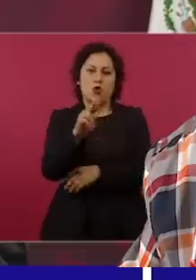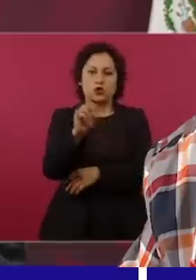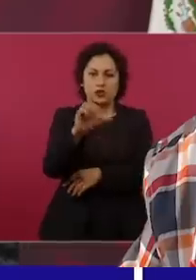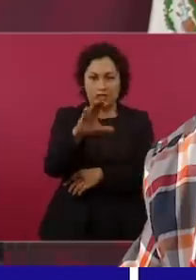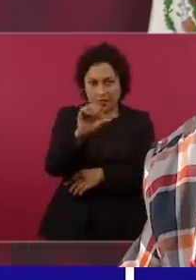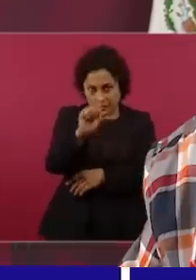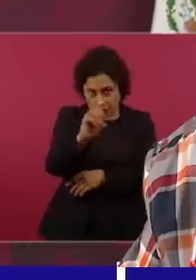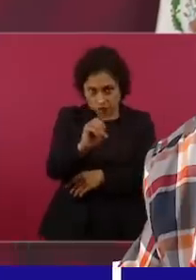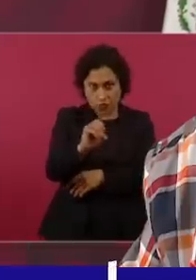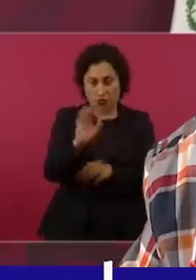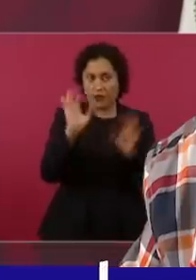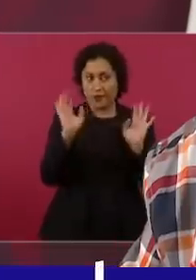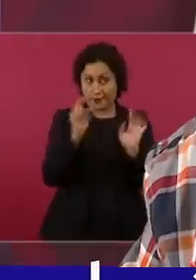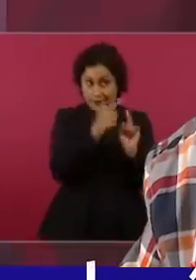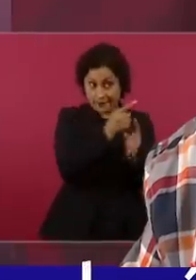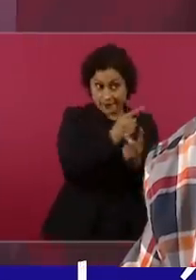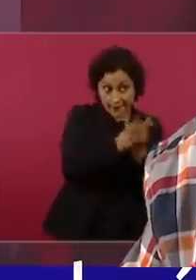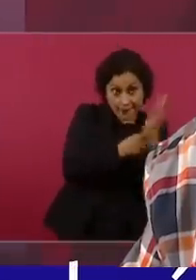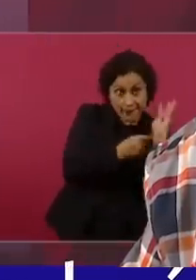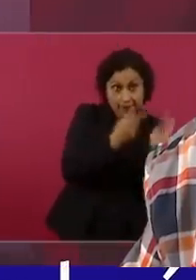a quejarse de que